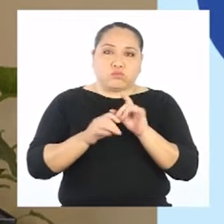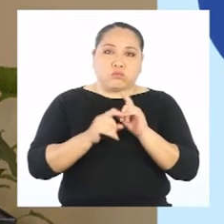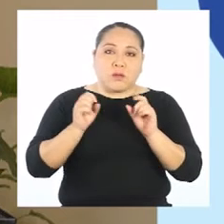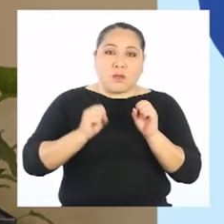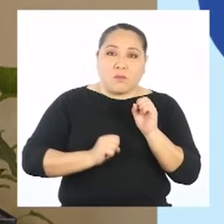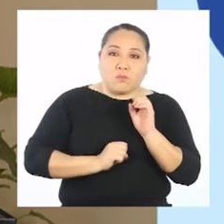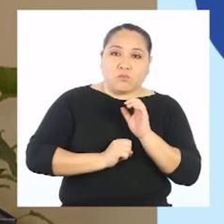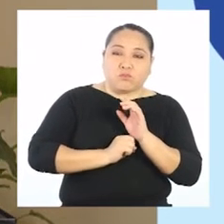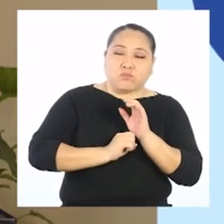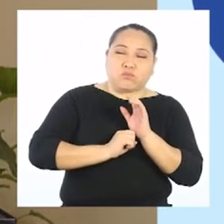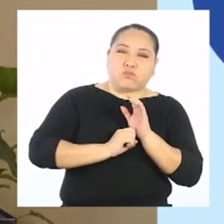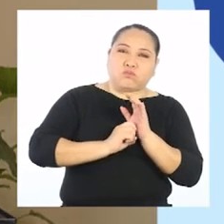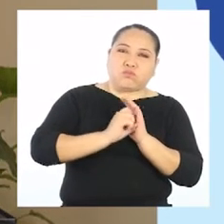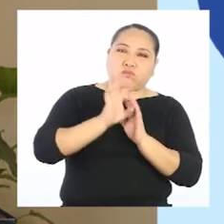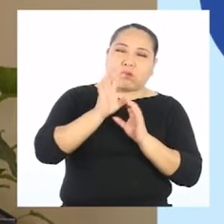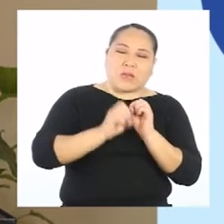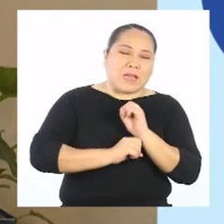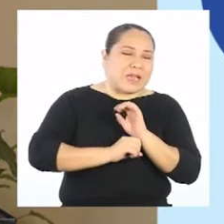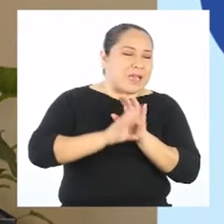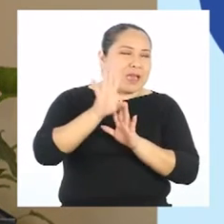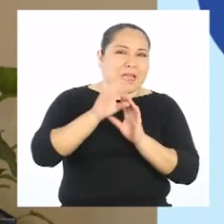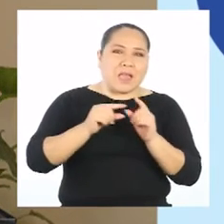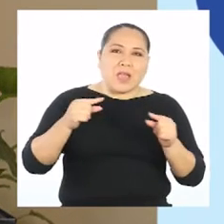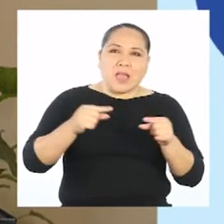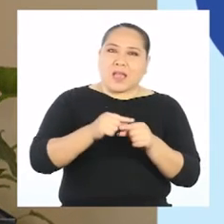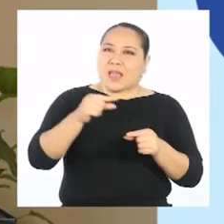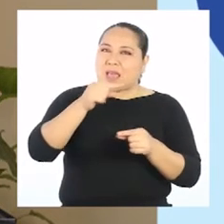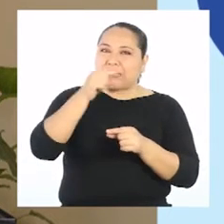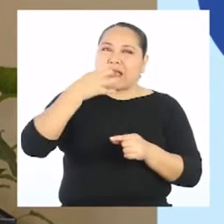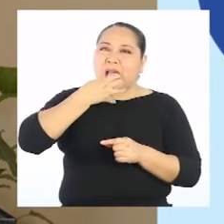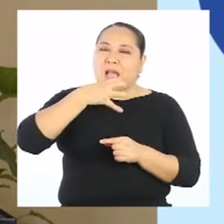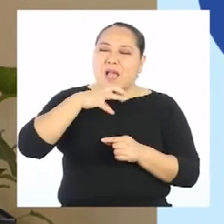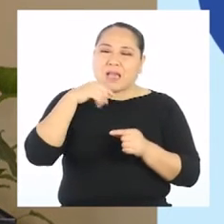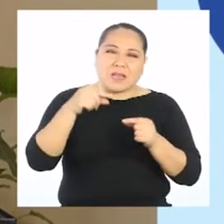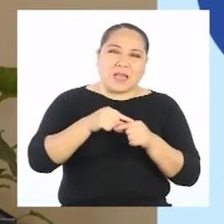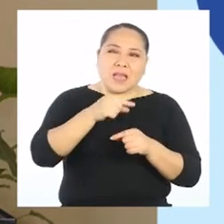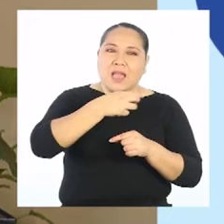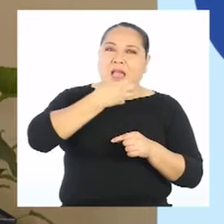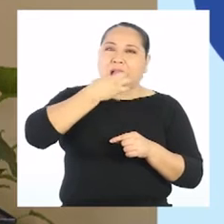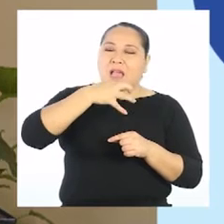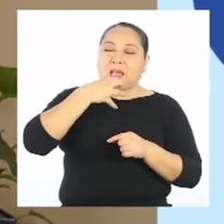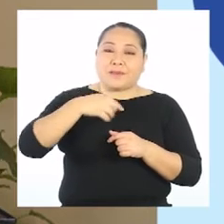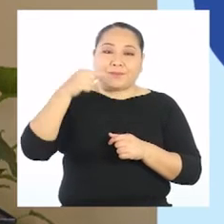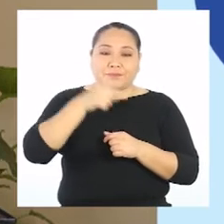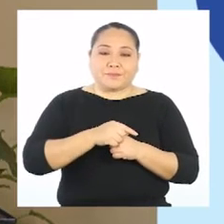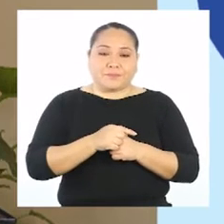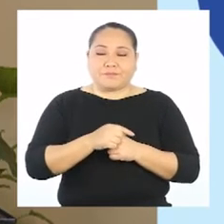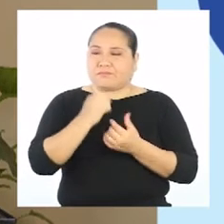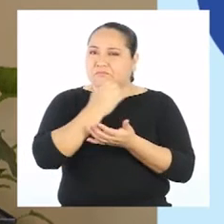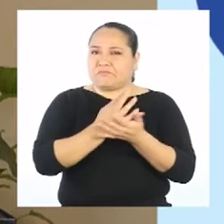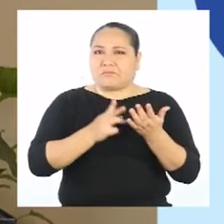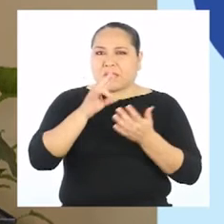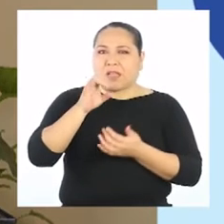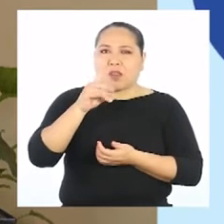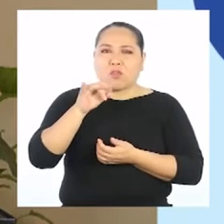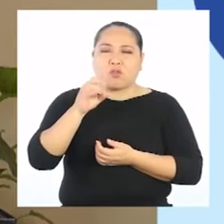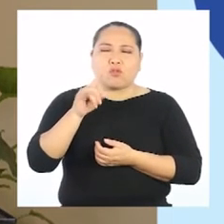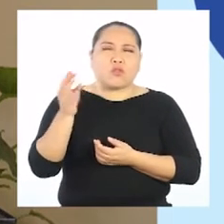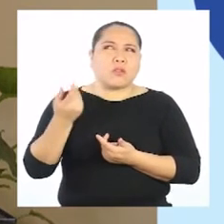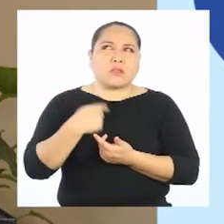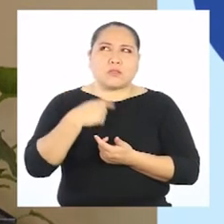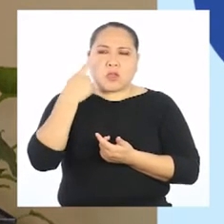da lugar a la expulsión de grandes cantidades de gases calientes. Entre las especies reductoras